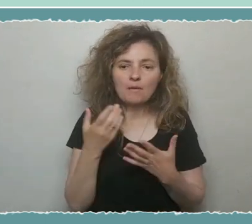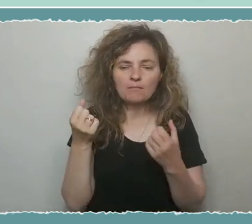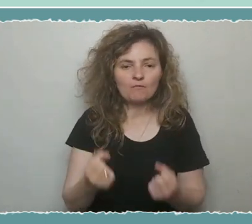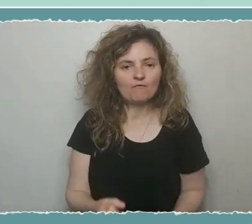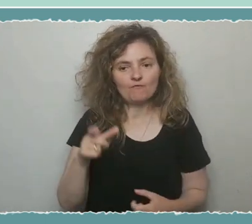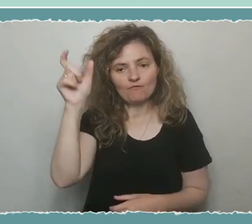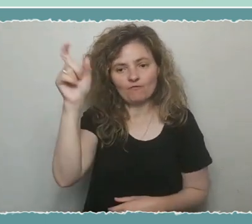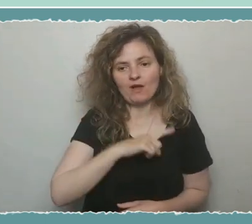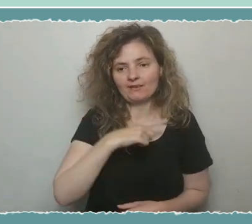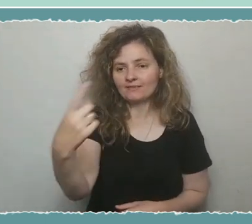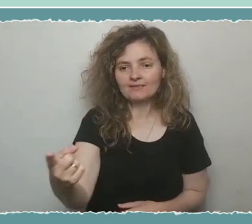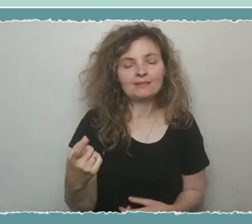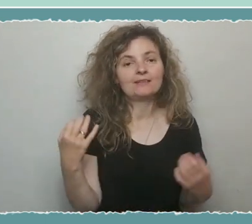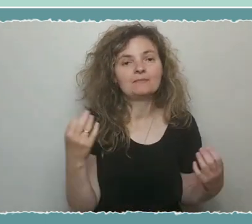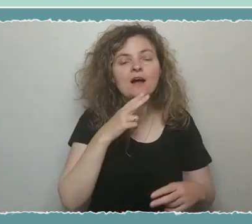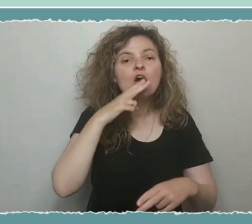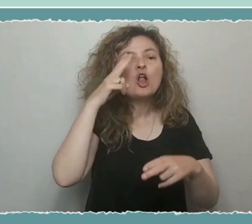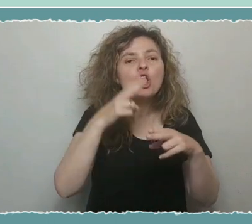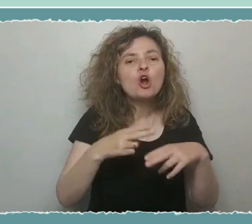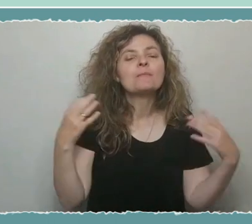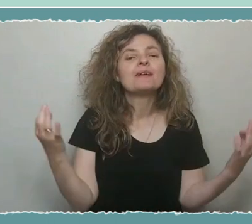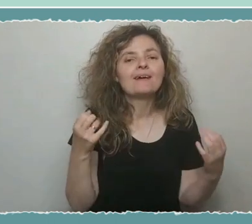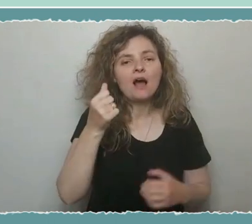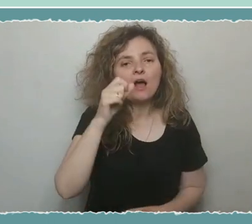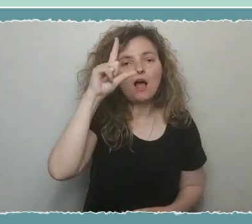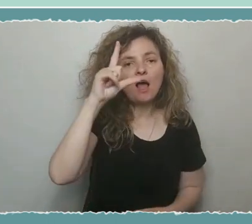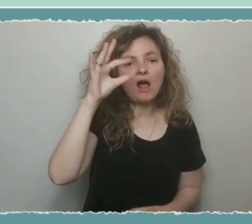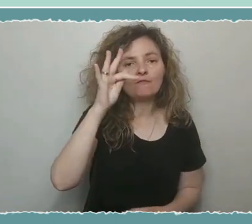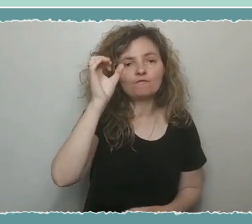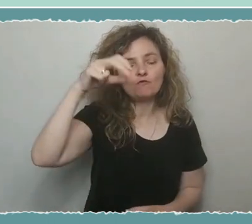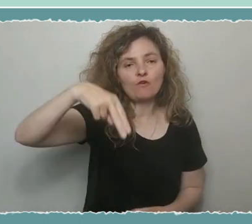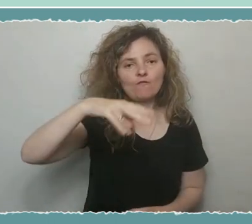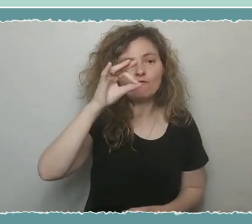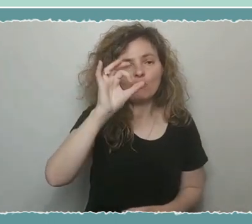moitísimo amor hacia él, que se chama